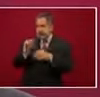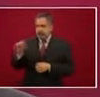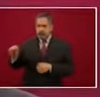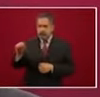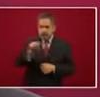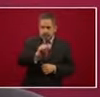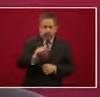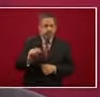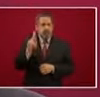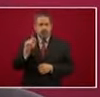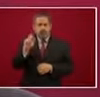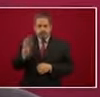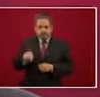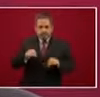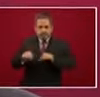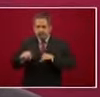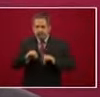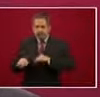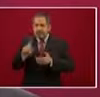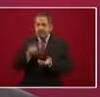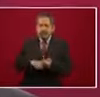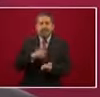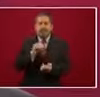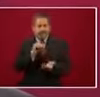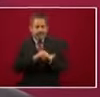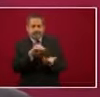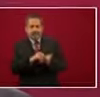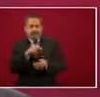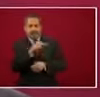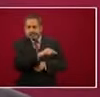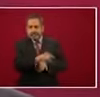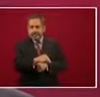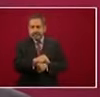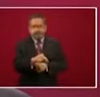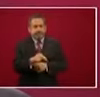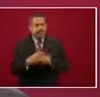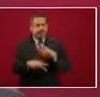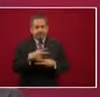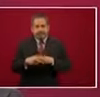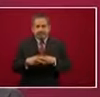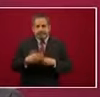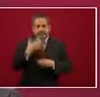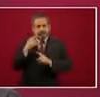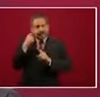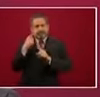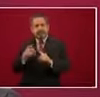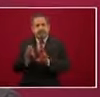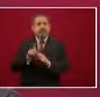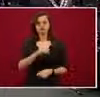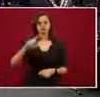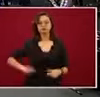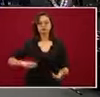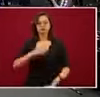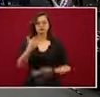sus planes de continuidad de operaciones para garantizar el funcionamiento y el logro de la misión fundamental de